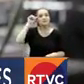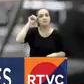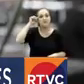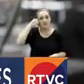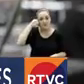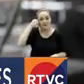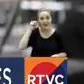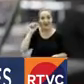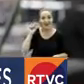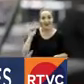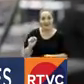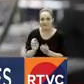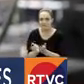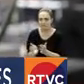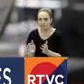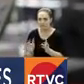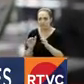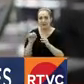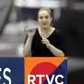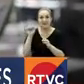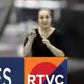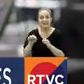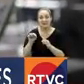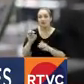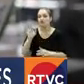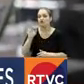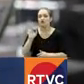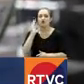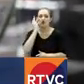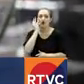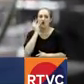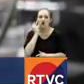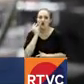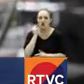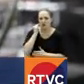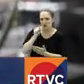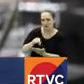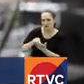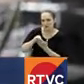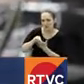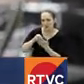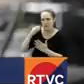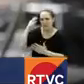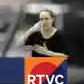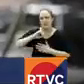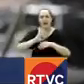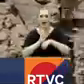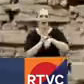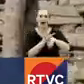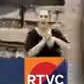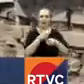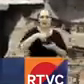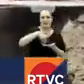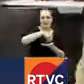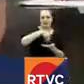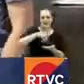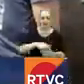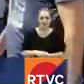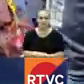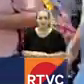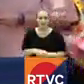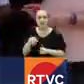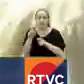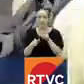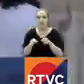estos productos de barro cada día juegan un rol más importante dentro de nuestras artesanías del Atlántico. Los artesanos